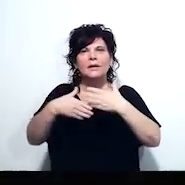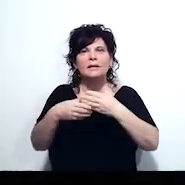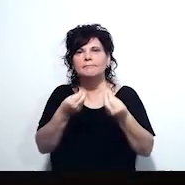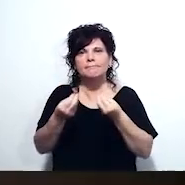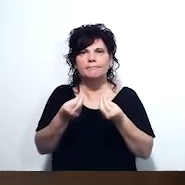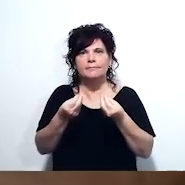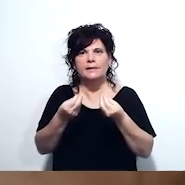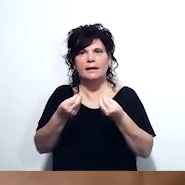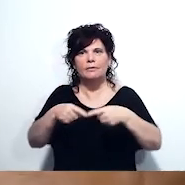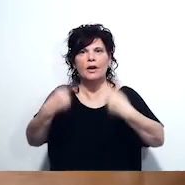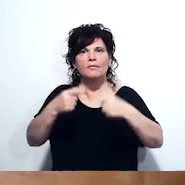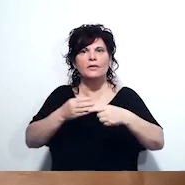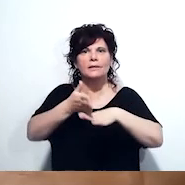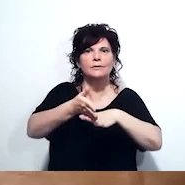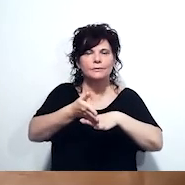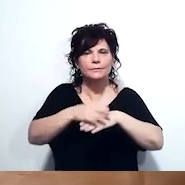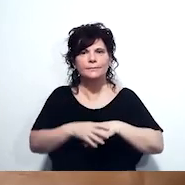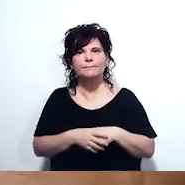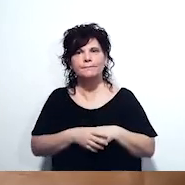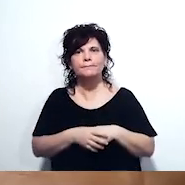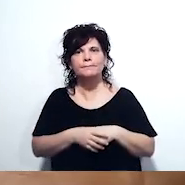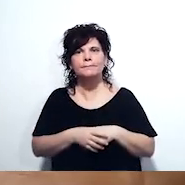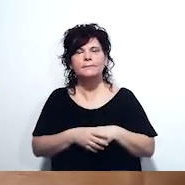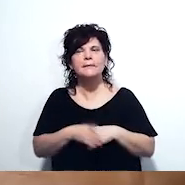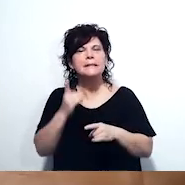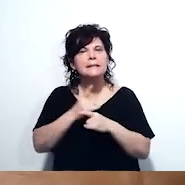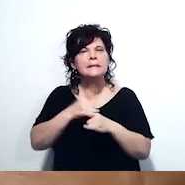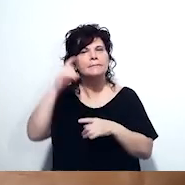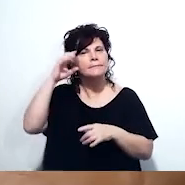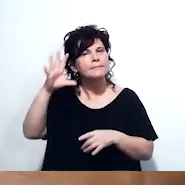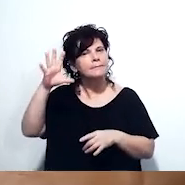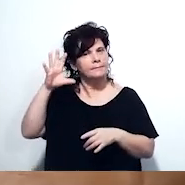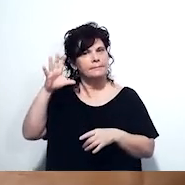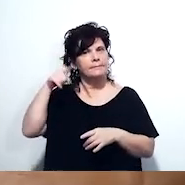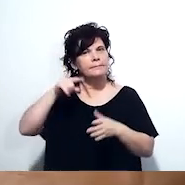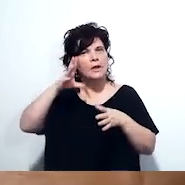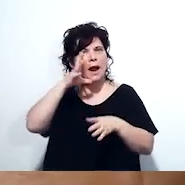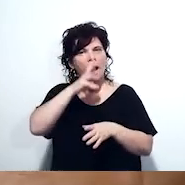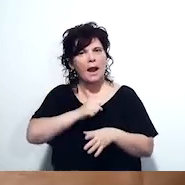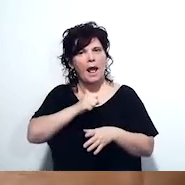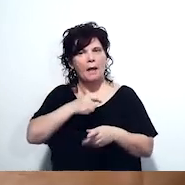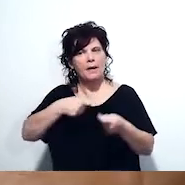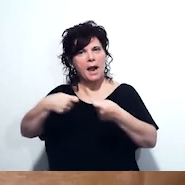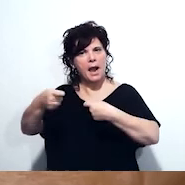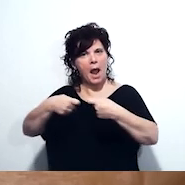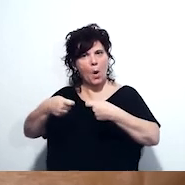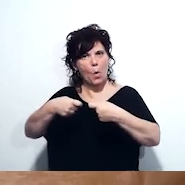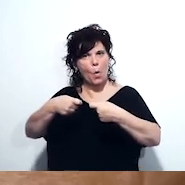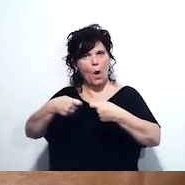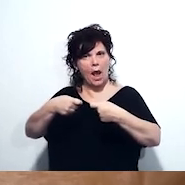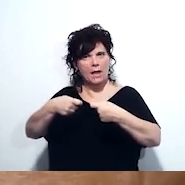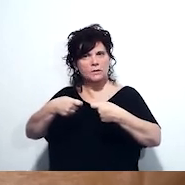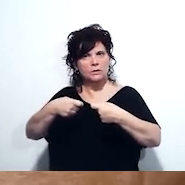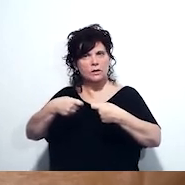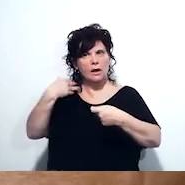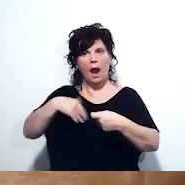de las fronteras. Finalmente, siempre recuerden, es clave esto de las regulaciones nacionales de protección de datos. Argentina